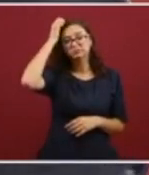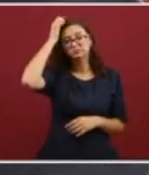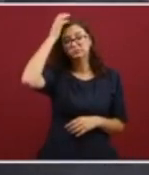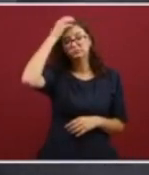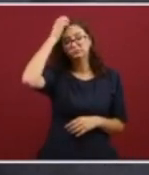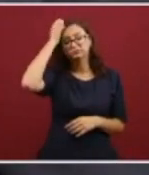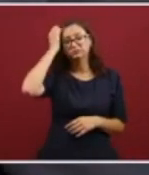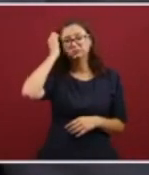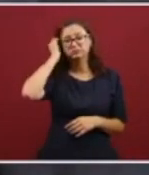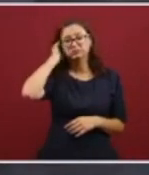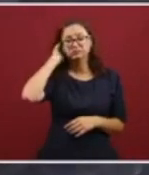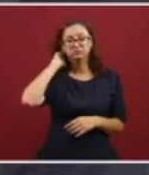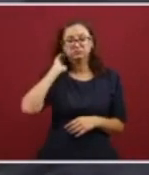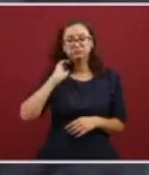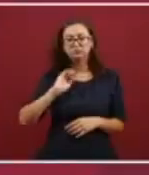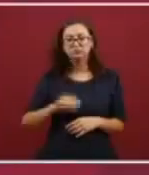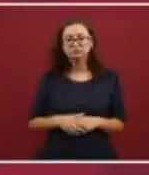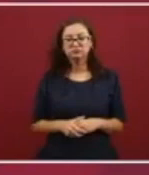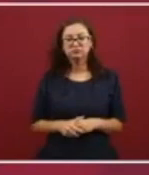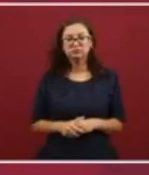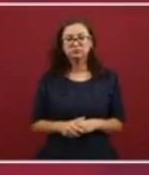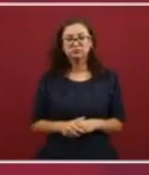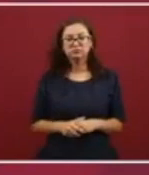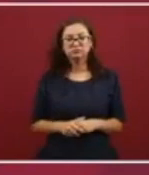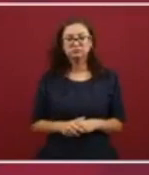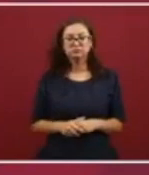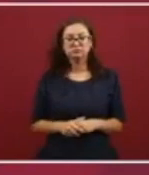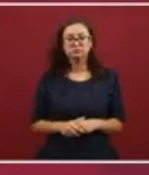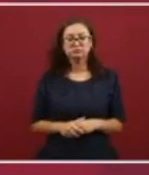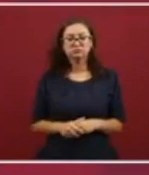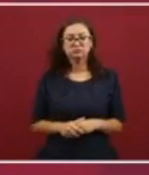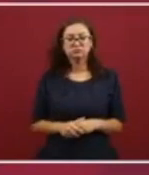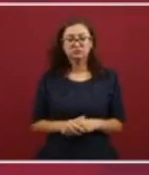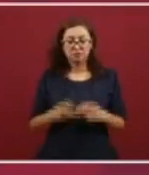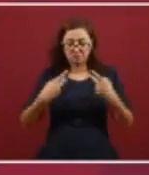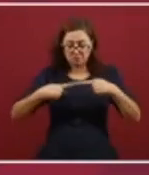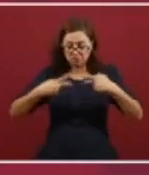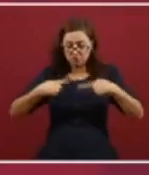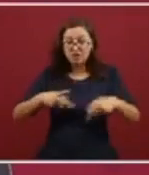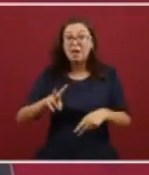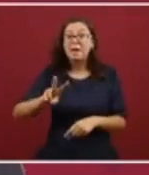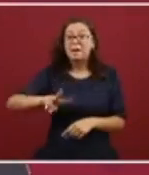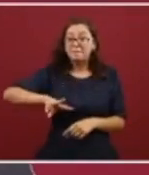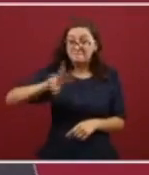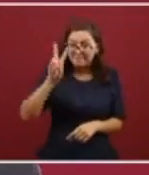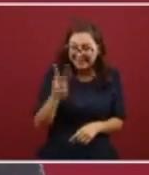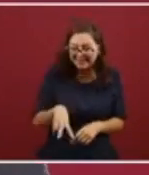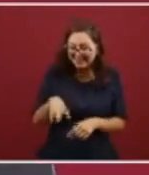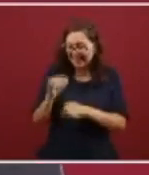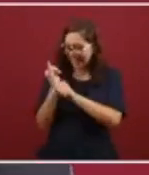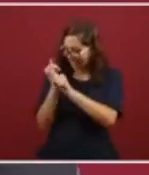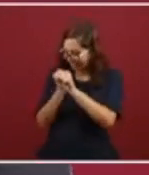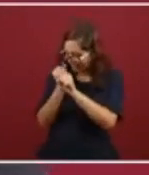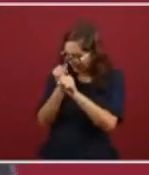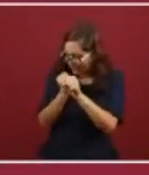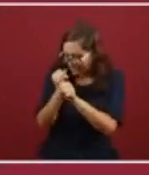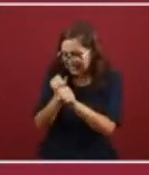y el que está haciendo investigación, el maestro,